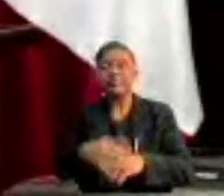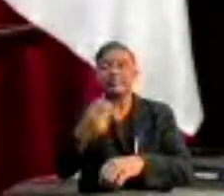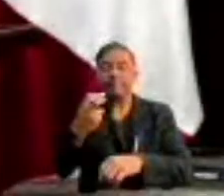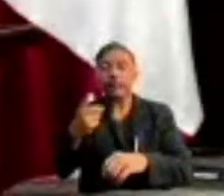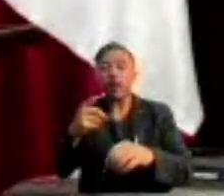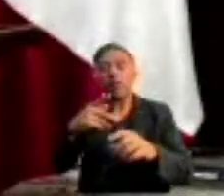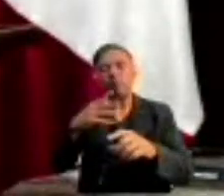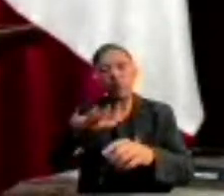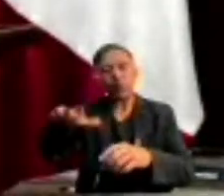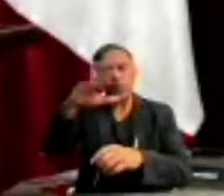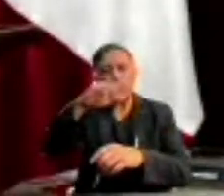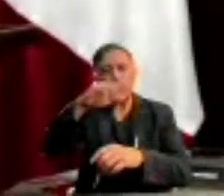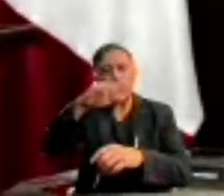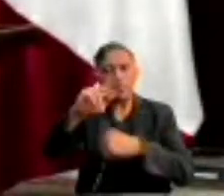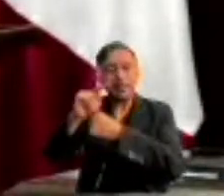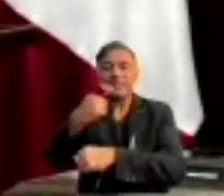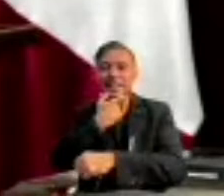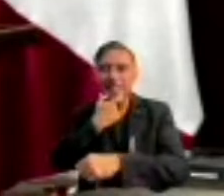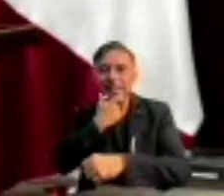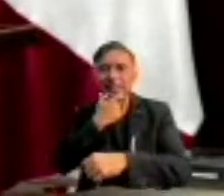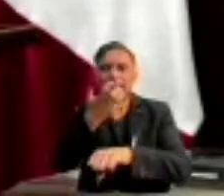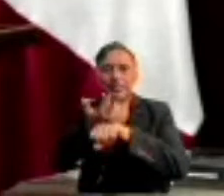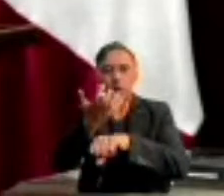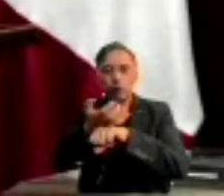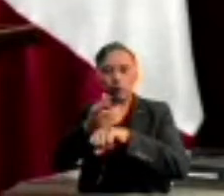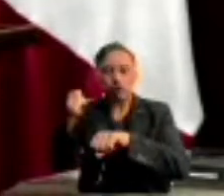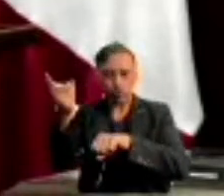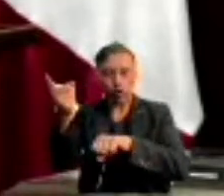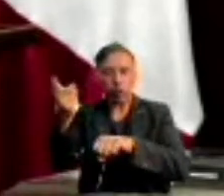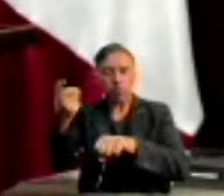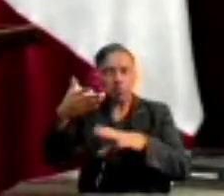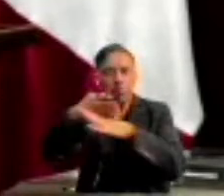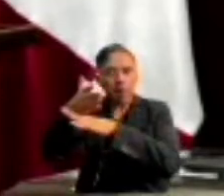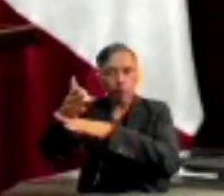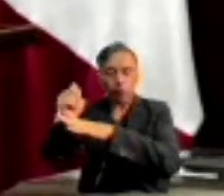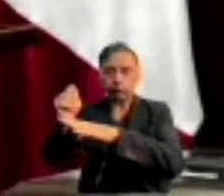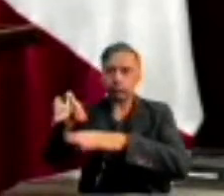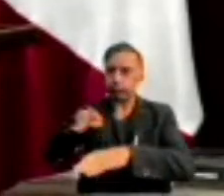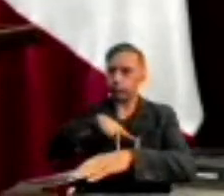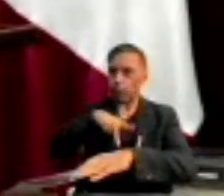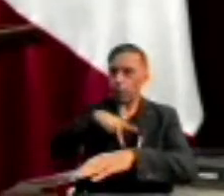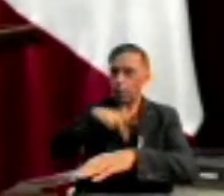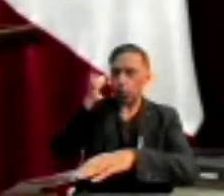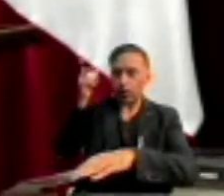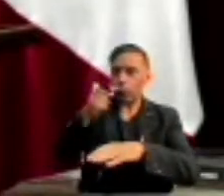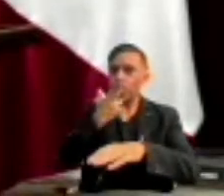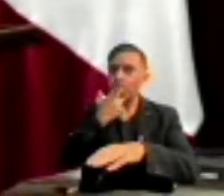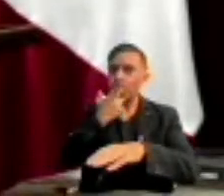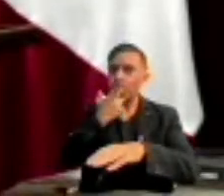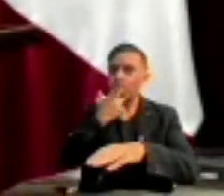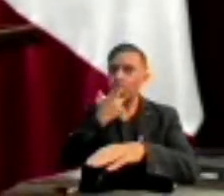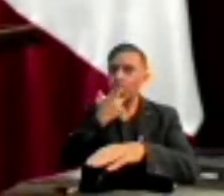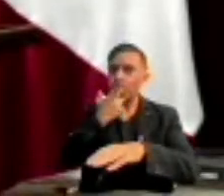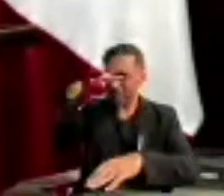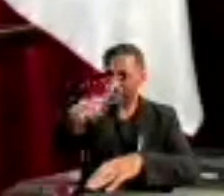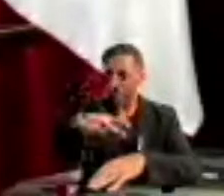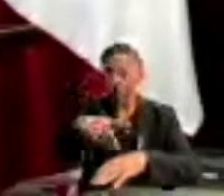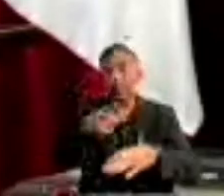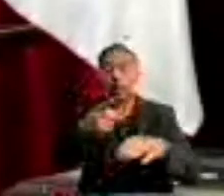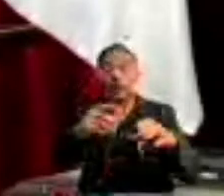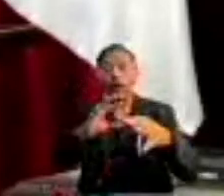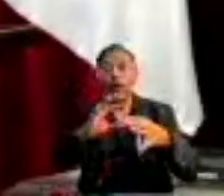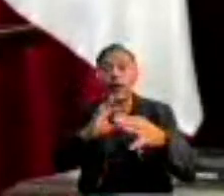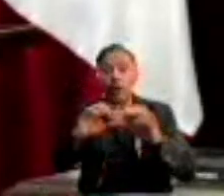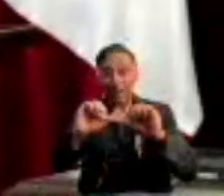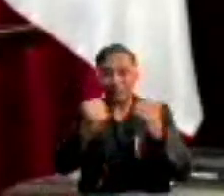y Estados Unidos por la implementación de la política nacionalista. La Unión de Gobernadores se consolidó para enfrentar los ataques